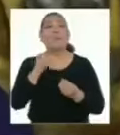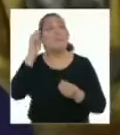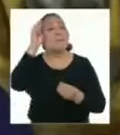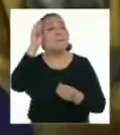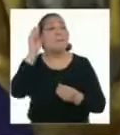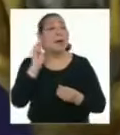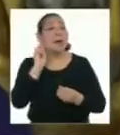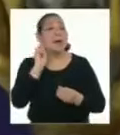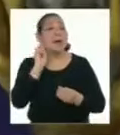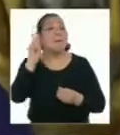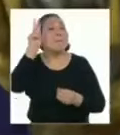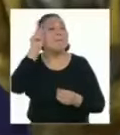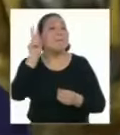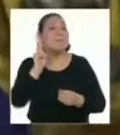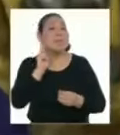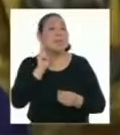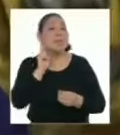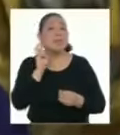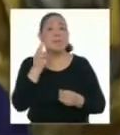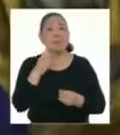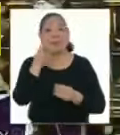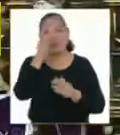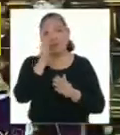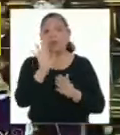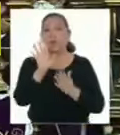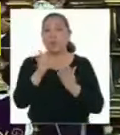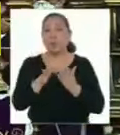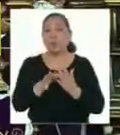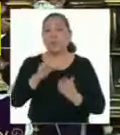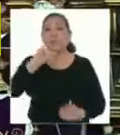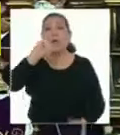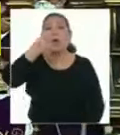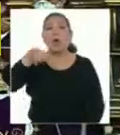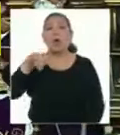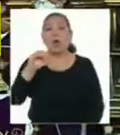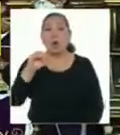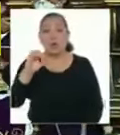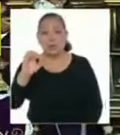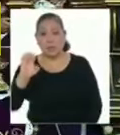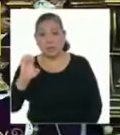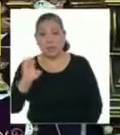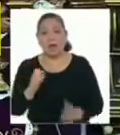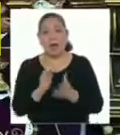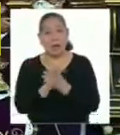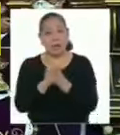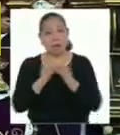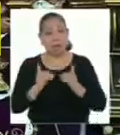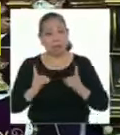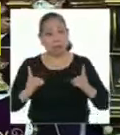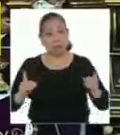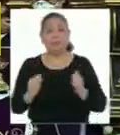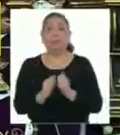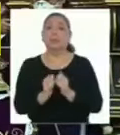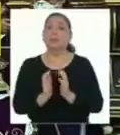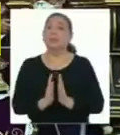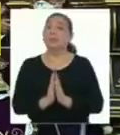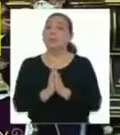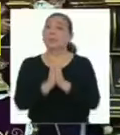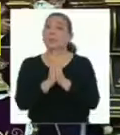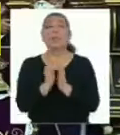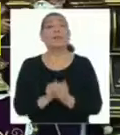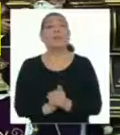María, la Virgen Madre de Dios, su esposo San José, los apóstoles, los